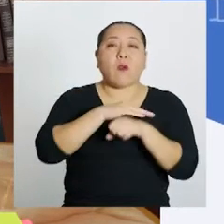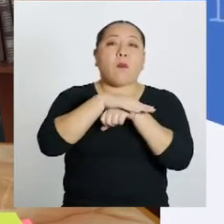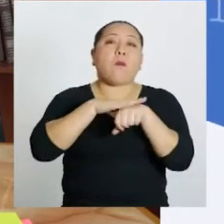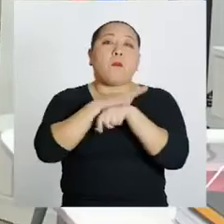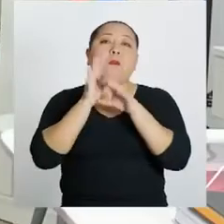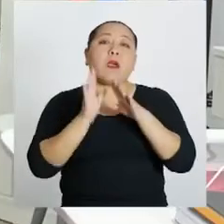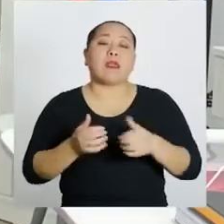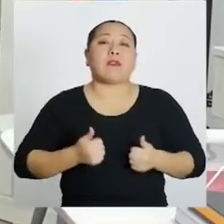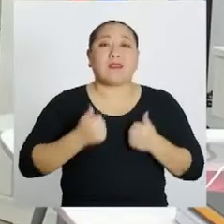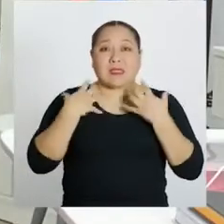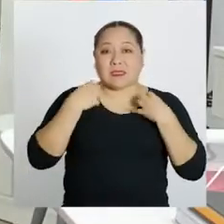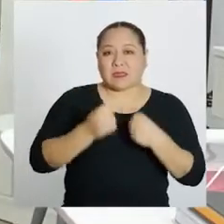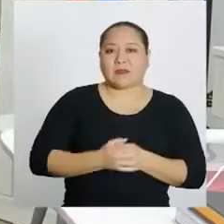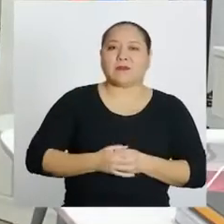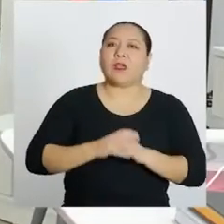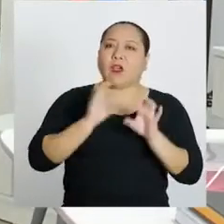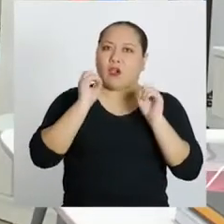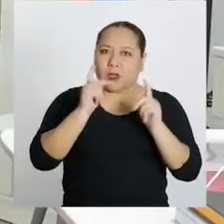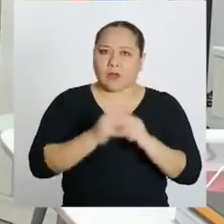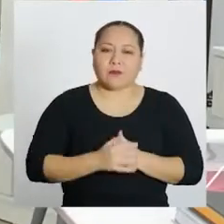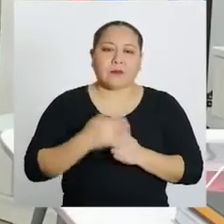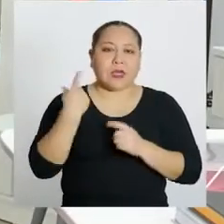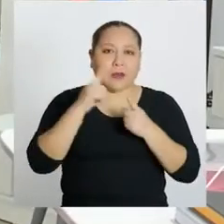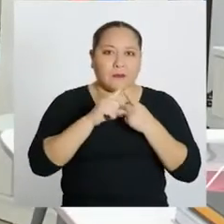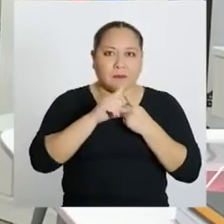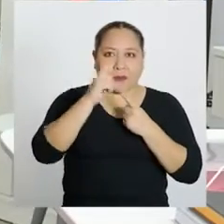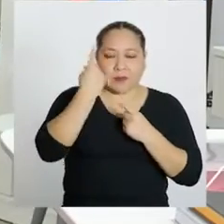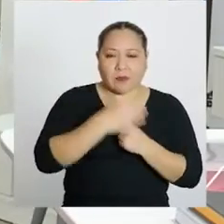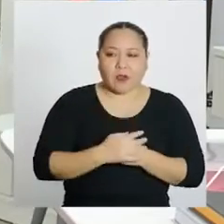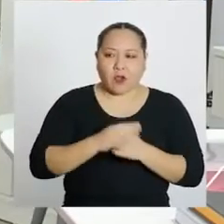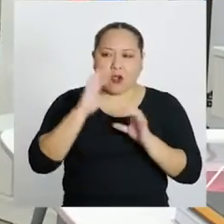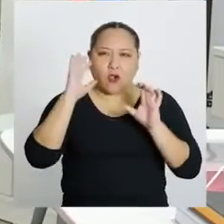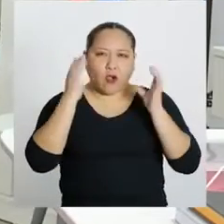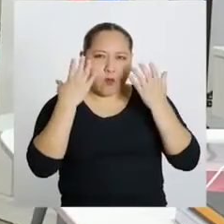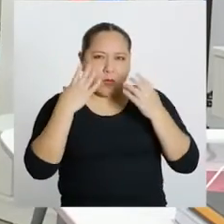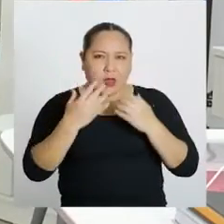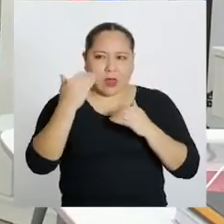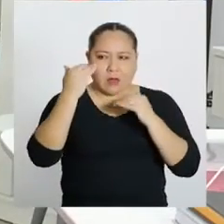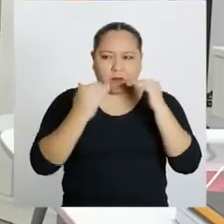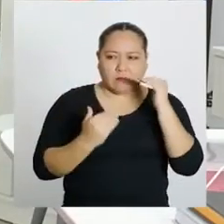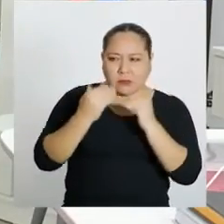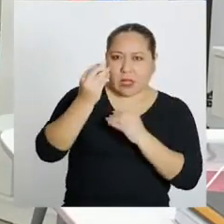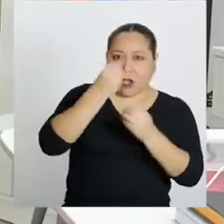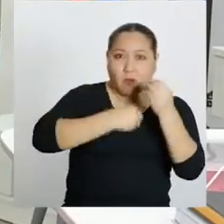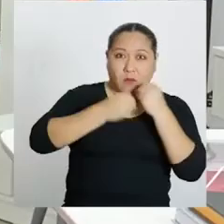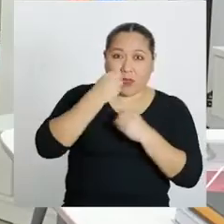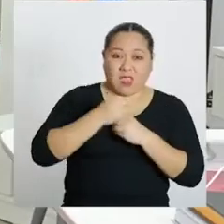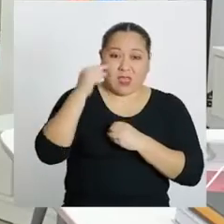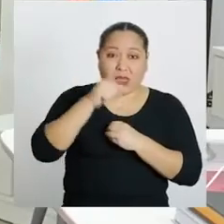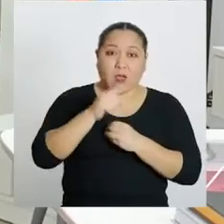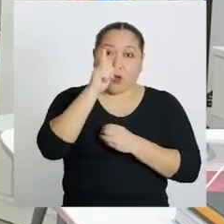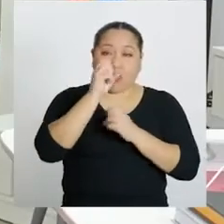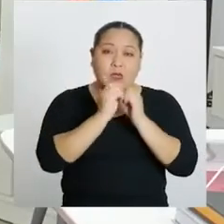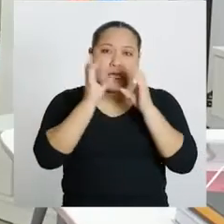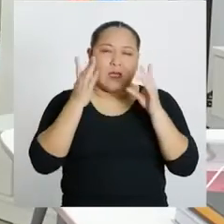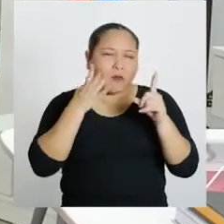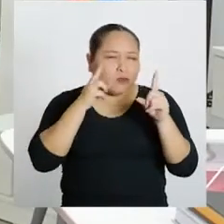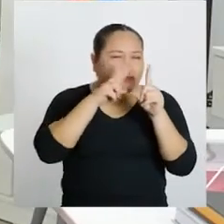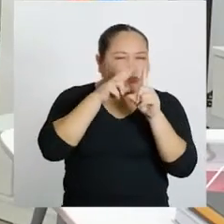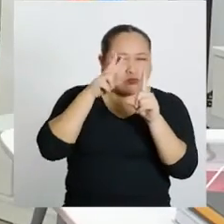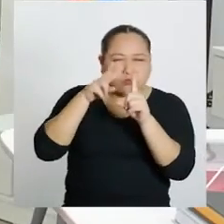saludable. Ya. Primero, comparo la comida que he consumido durante el día y veo si estoy alcanzando